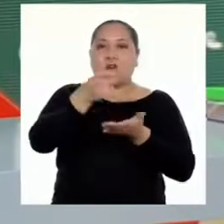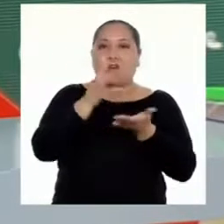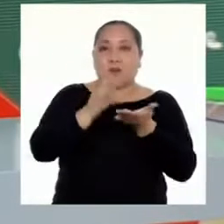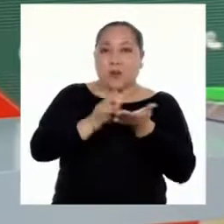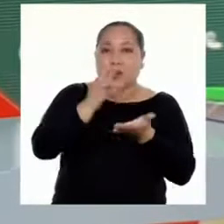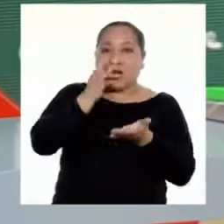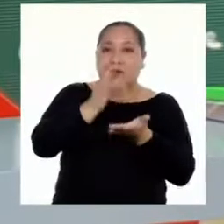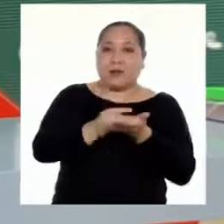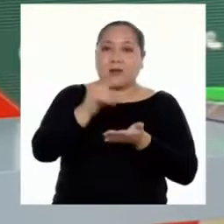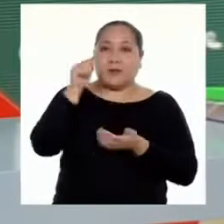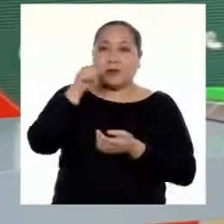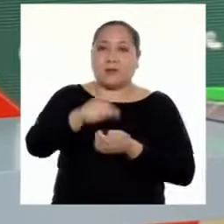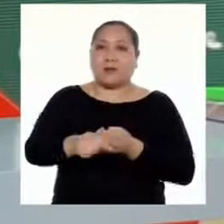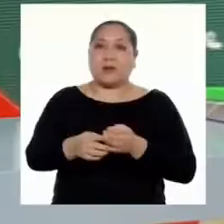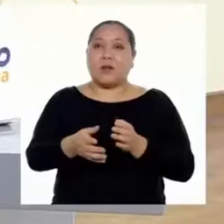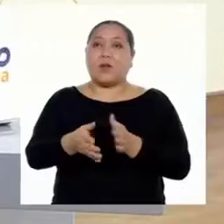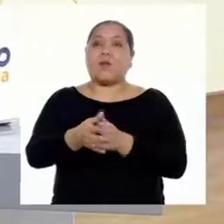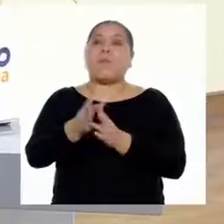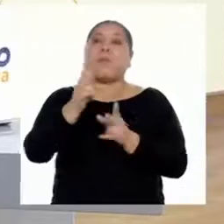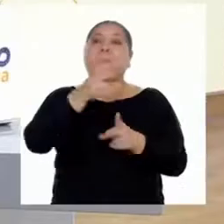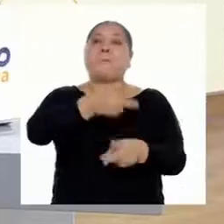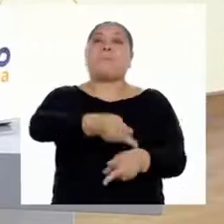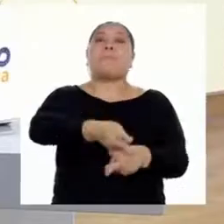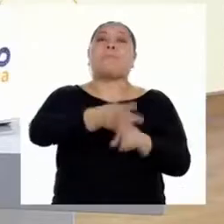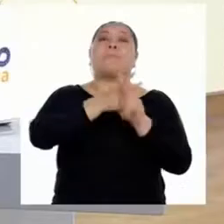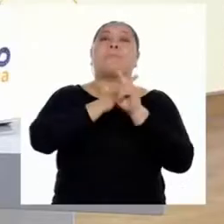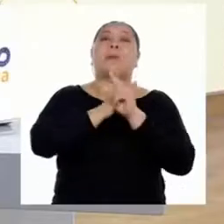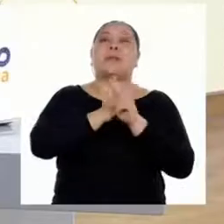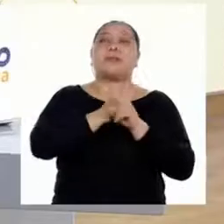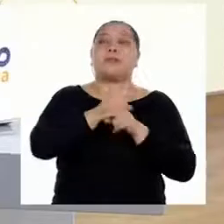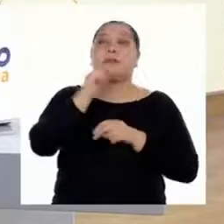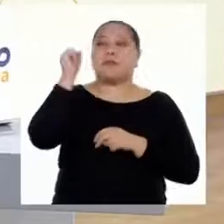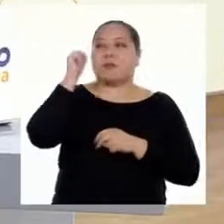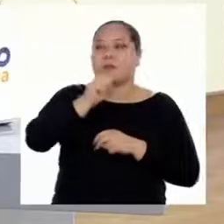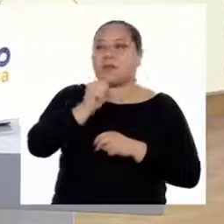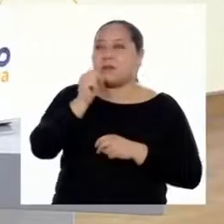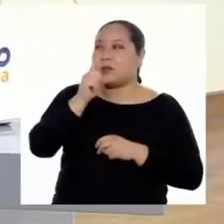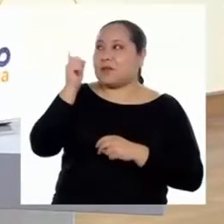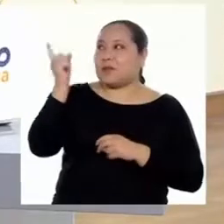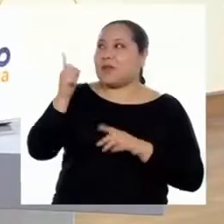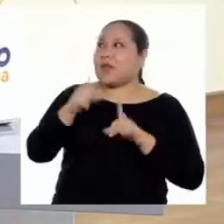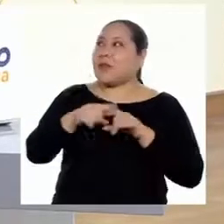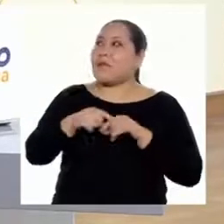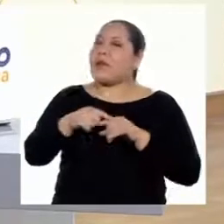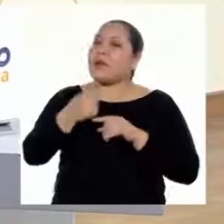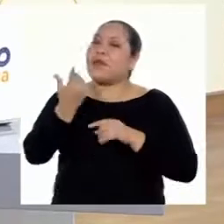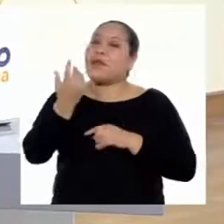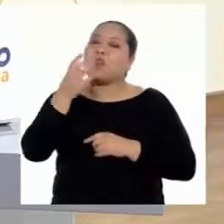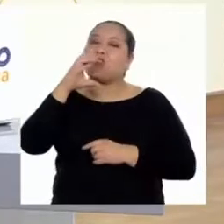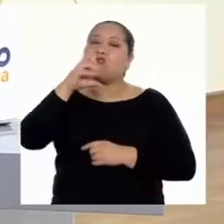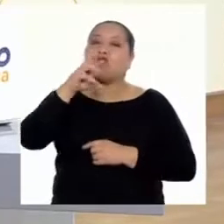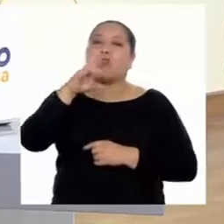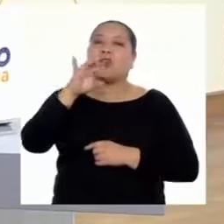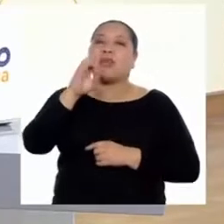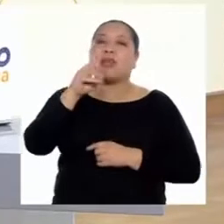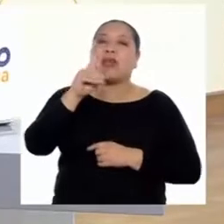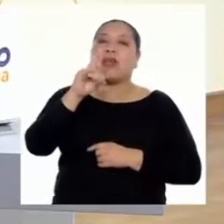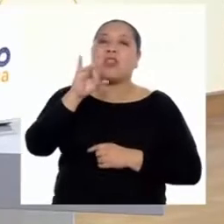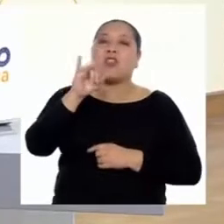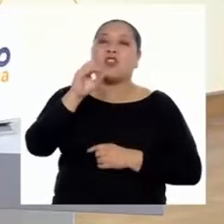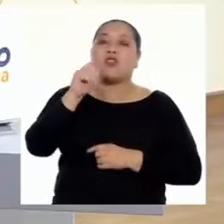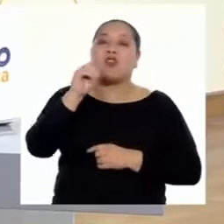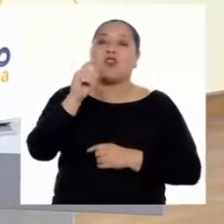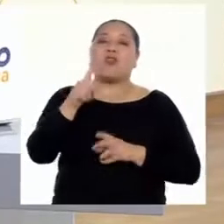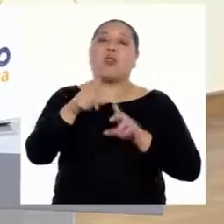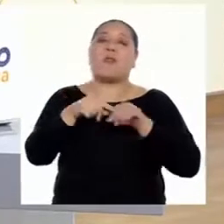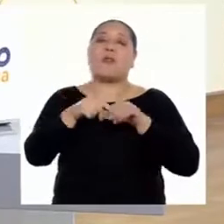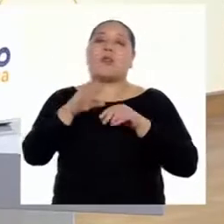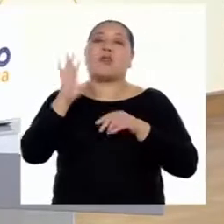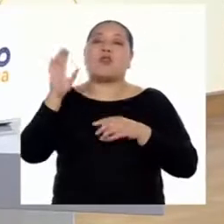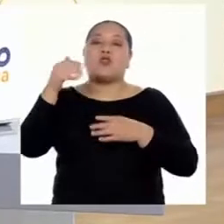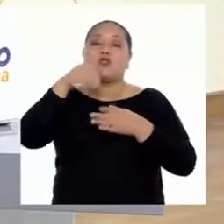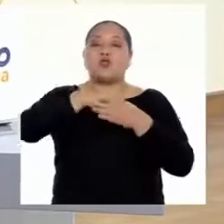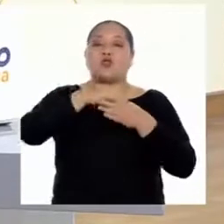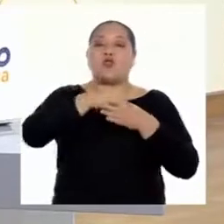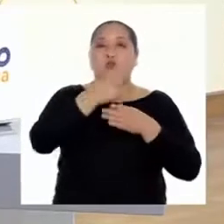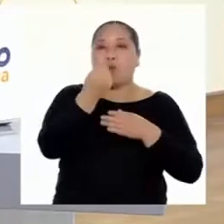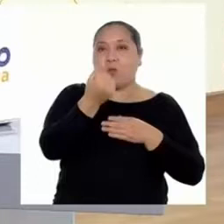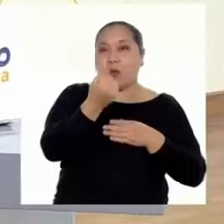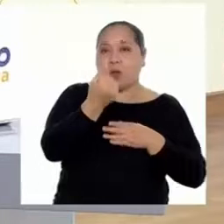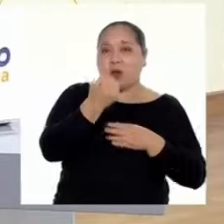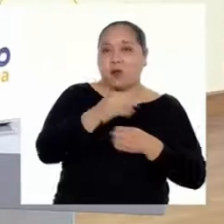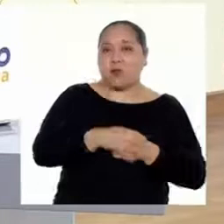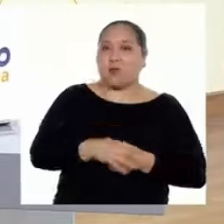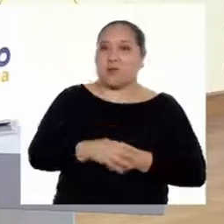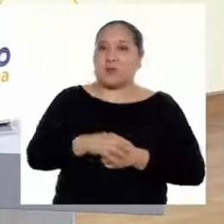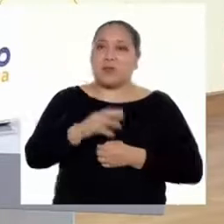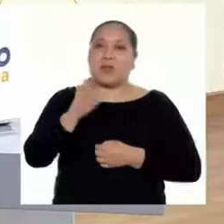y para eso iba a solicitar un préstamo. Claro, que esto dependerá de su estado crediticio y de la entidad financiera que lo evalúe.